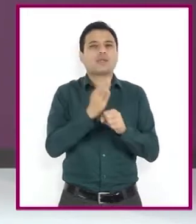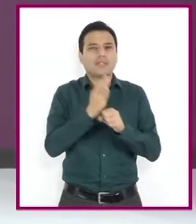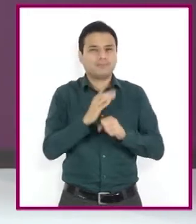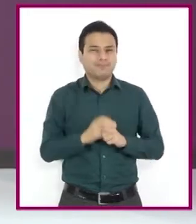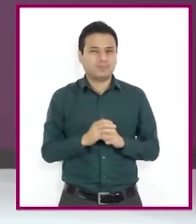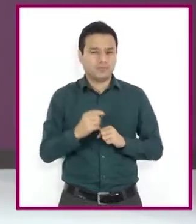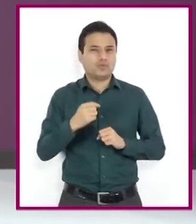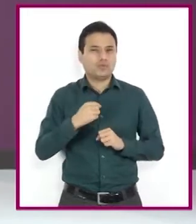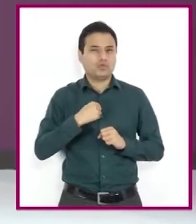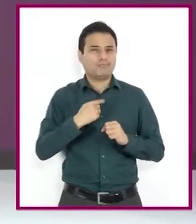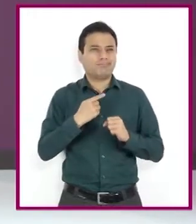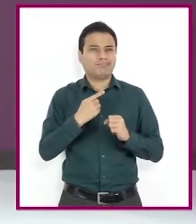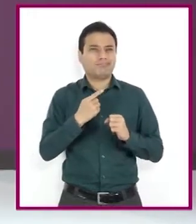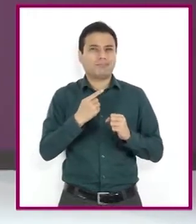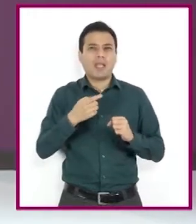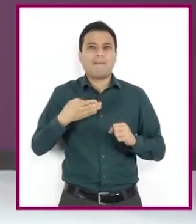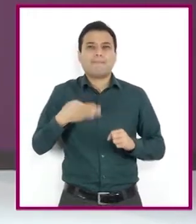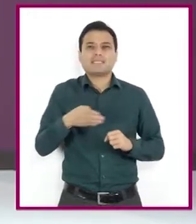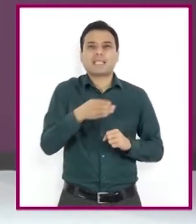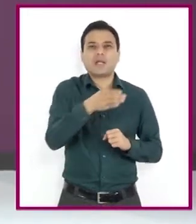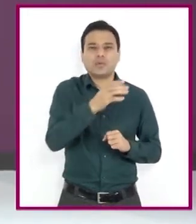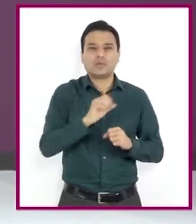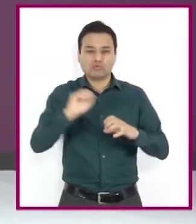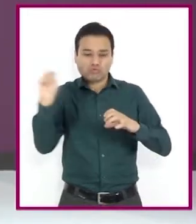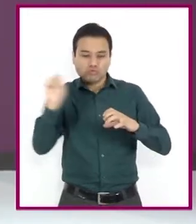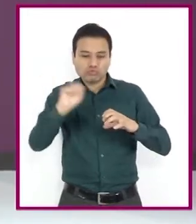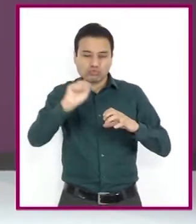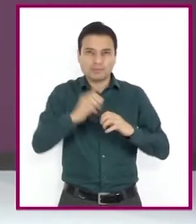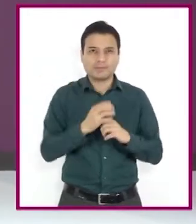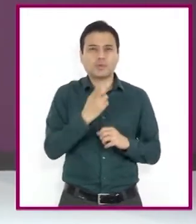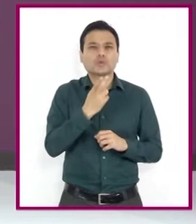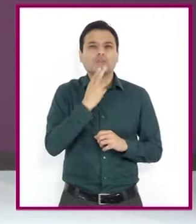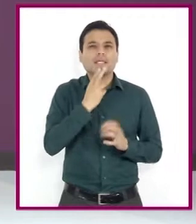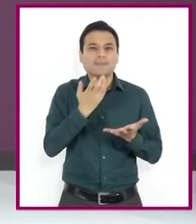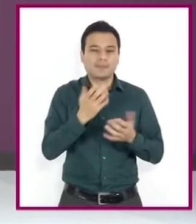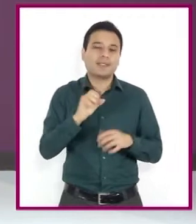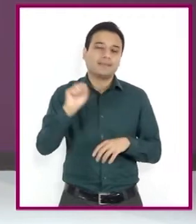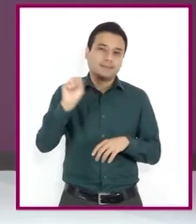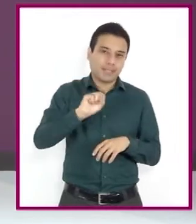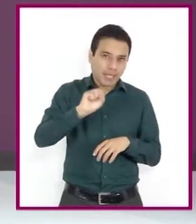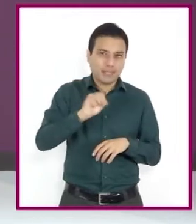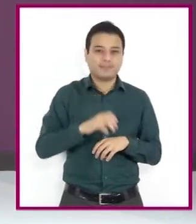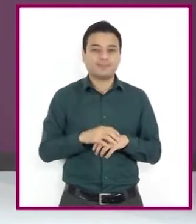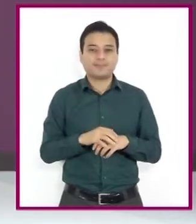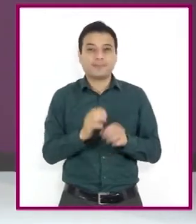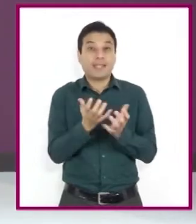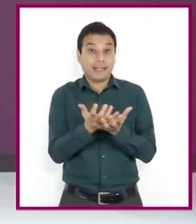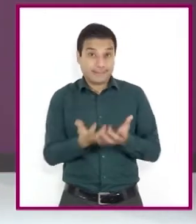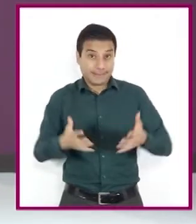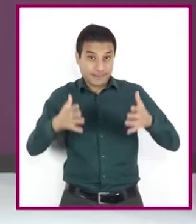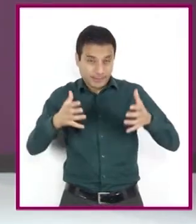conservar un filete de pescado. Necesitamos sal, un recipiente